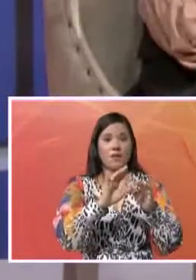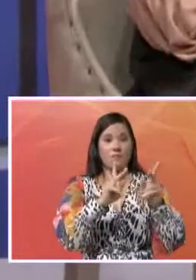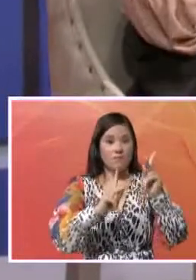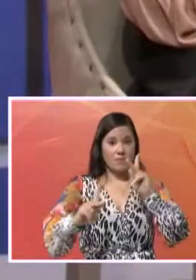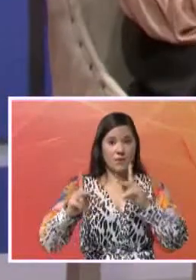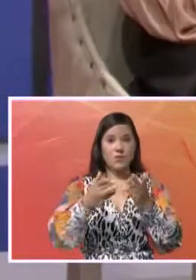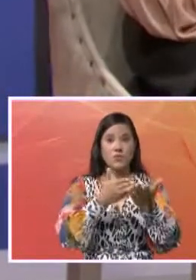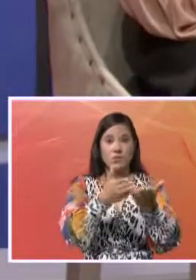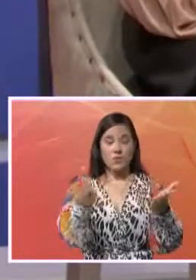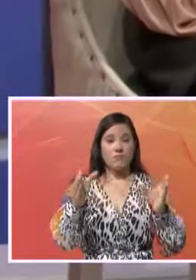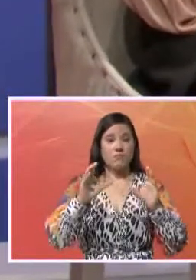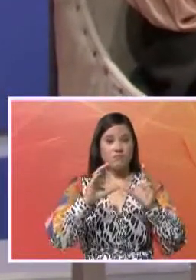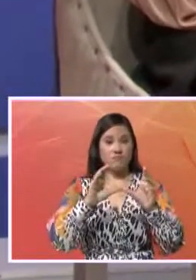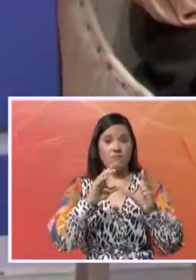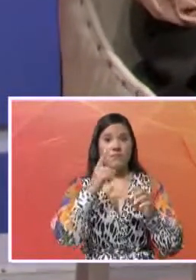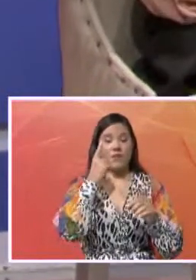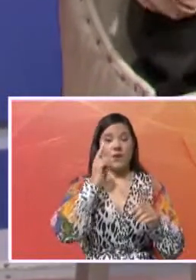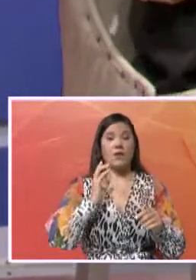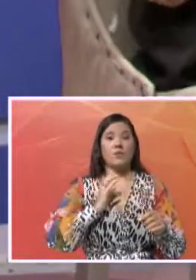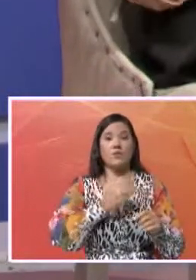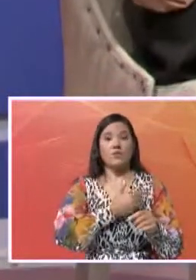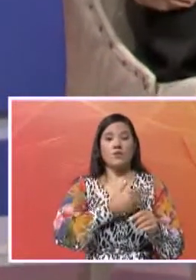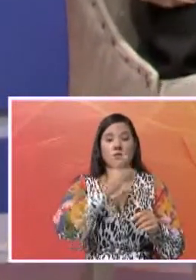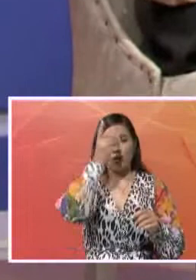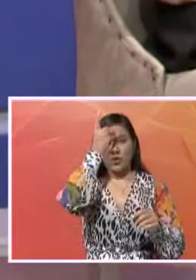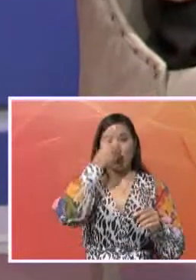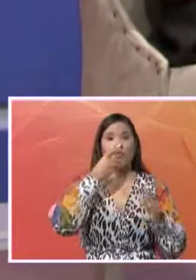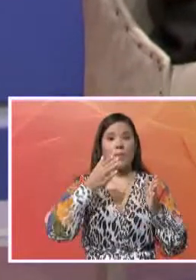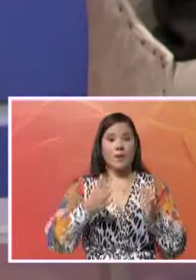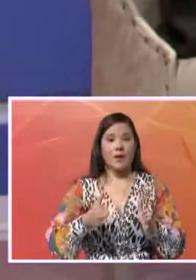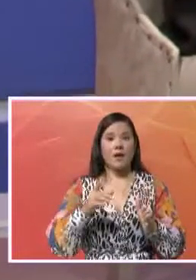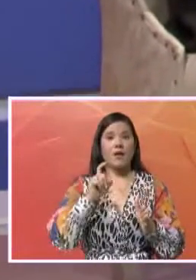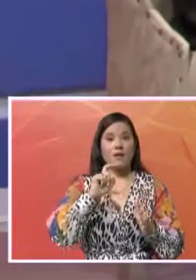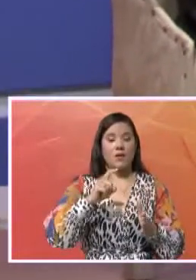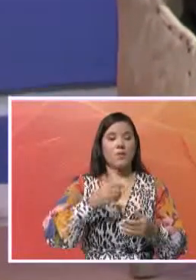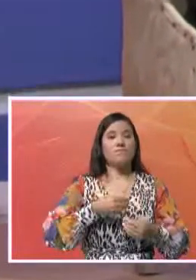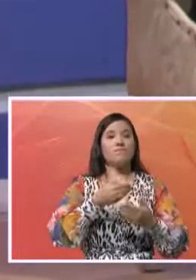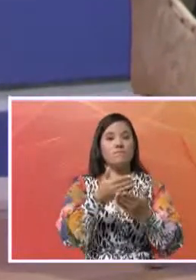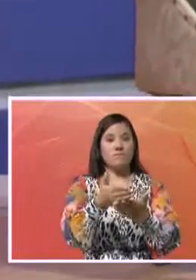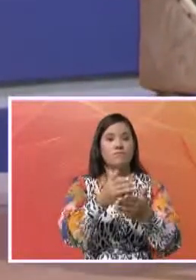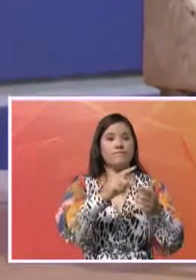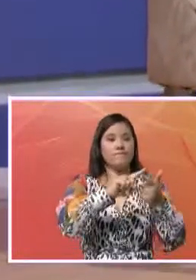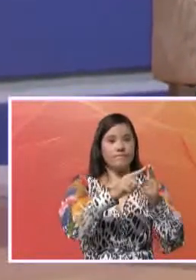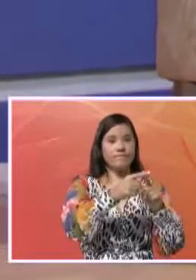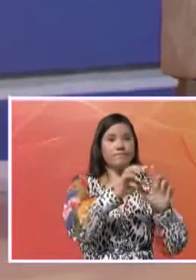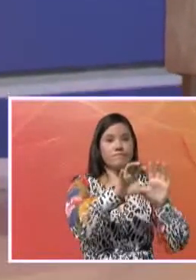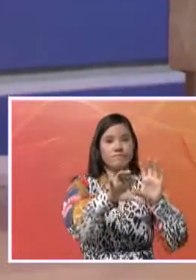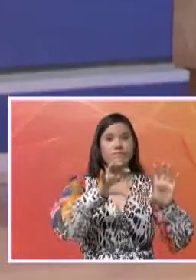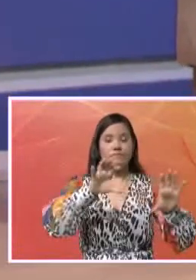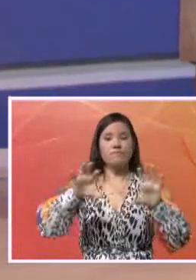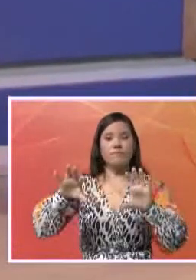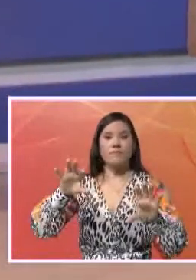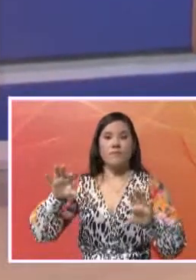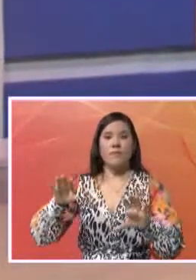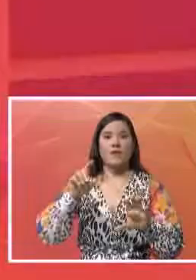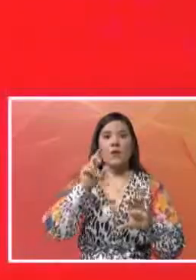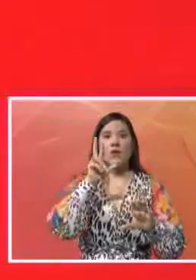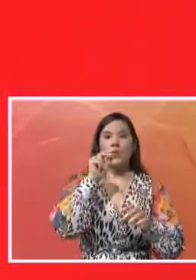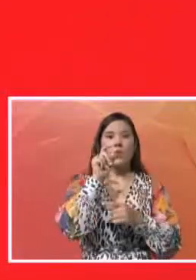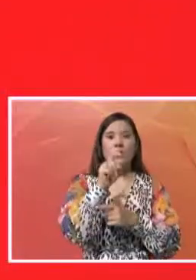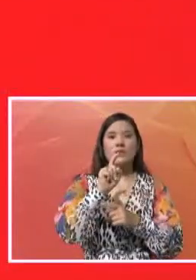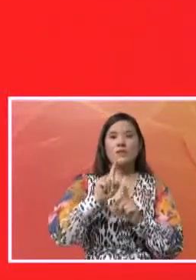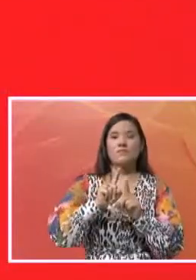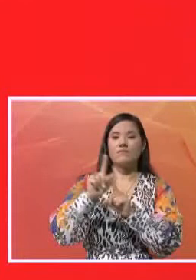ciudadanos dominicanos y entonces llevamos sus casos de manera amigable en las diferentes instancias sin la necesidad de pasar